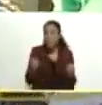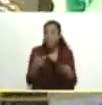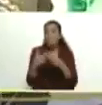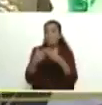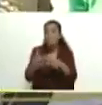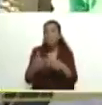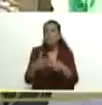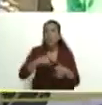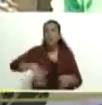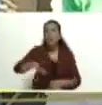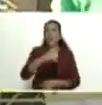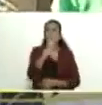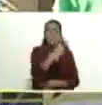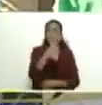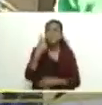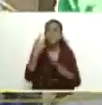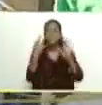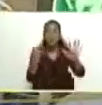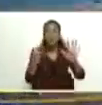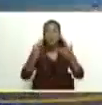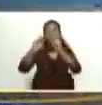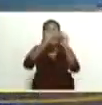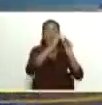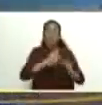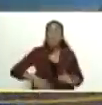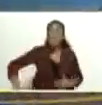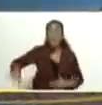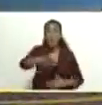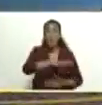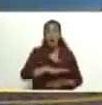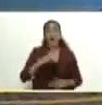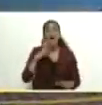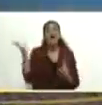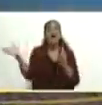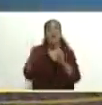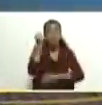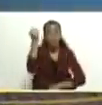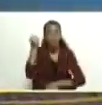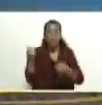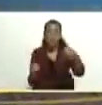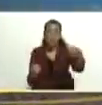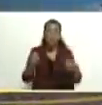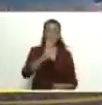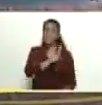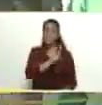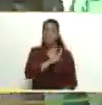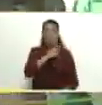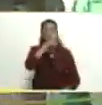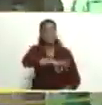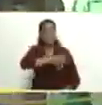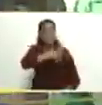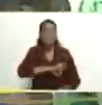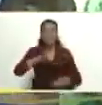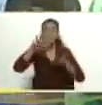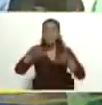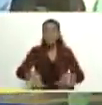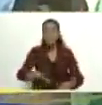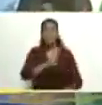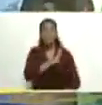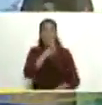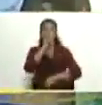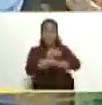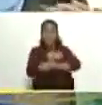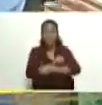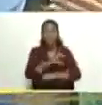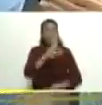cuántas comunidades? 28. 28 con bueno, otros tres. Vamos a conseguir un camión, pero que sea propiedad social, propiedad de las comunidades.